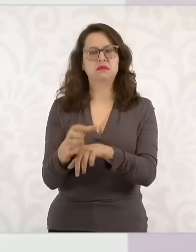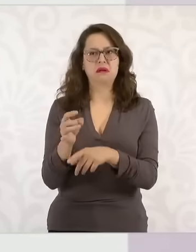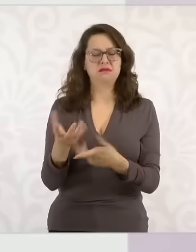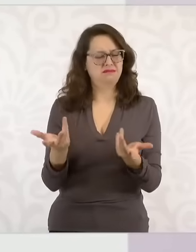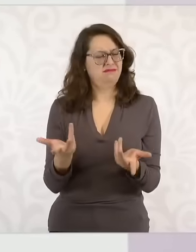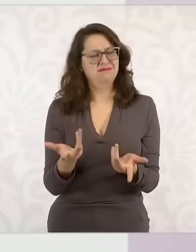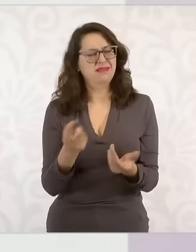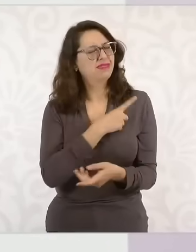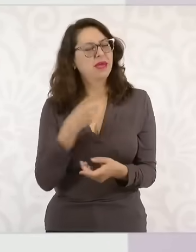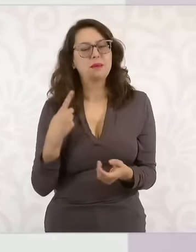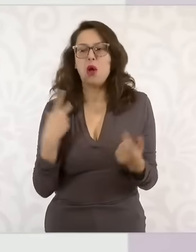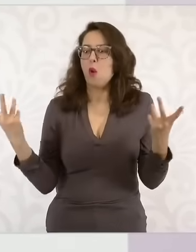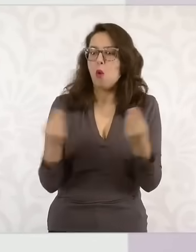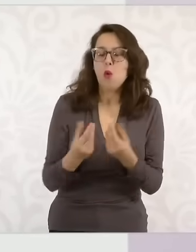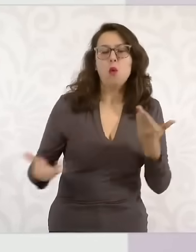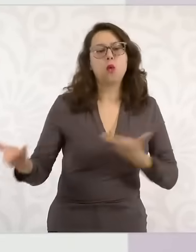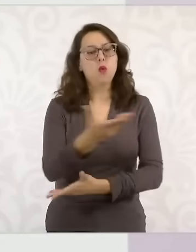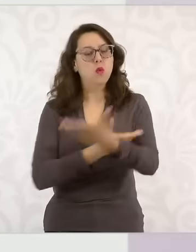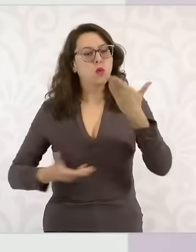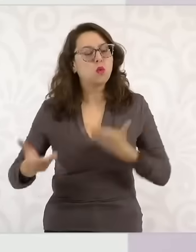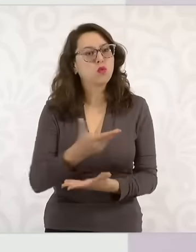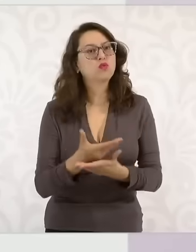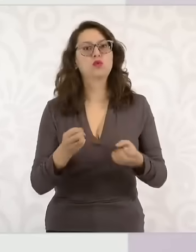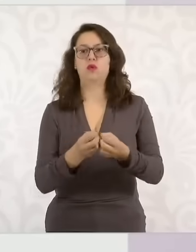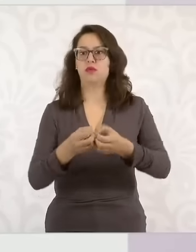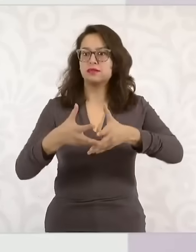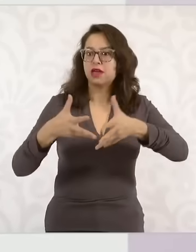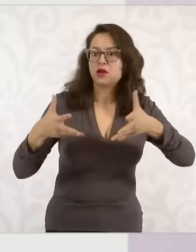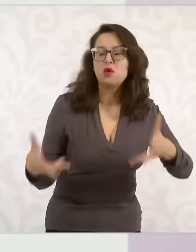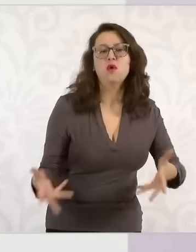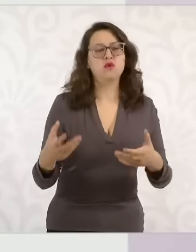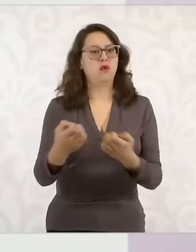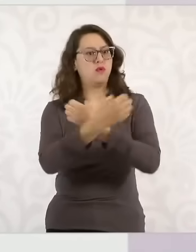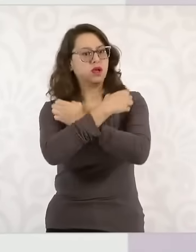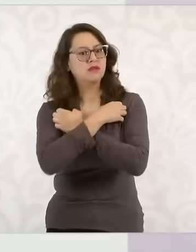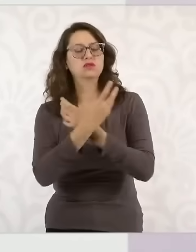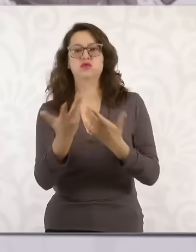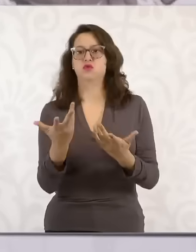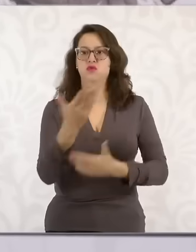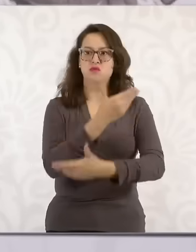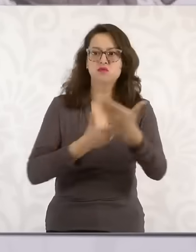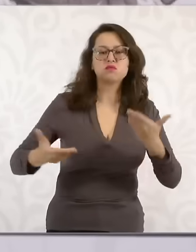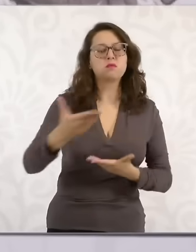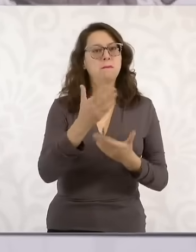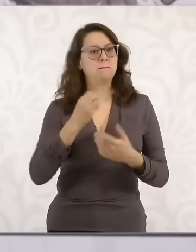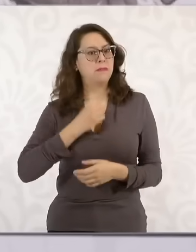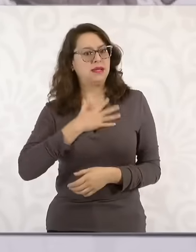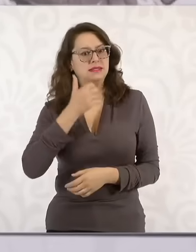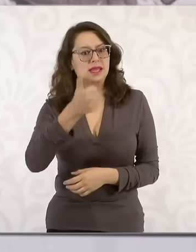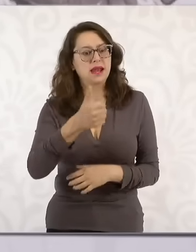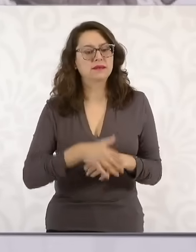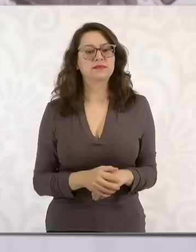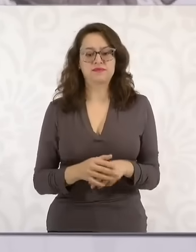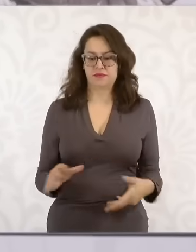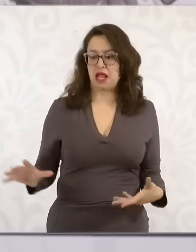inversión productiva, innovación, educación y bienestar social. Sostenemos que el continente americano puede y